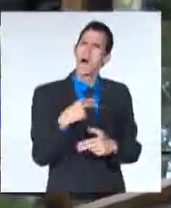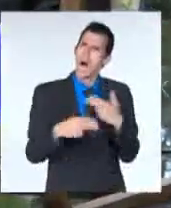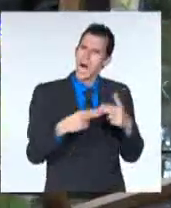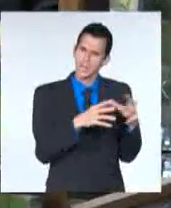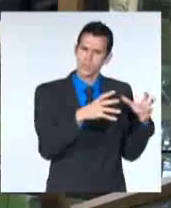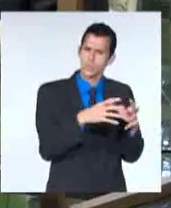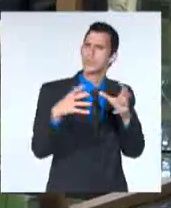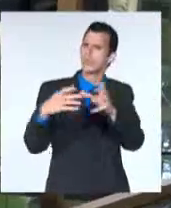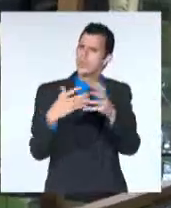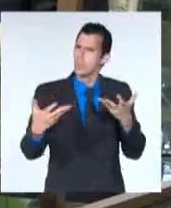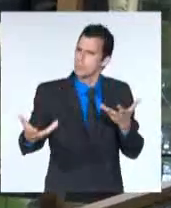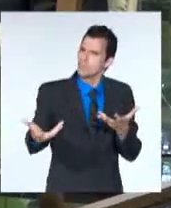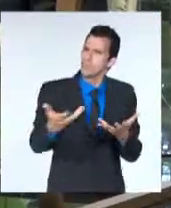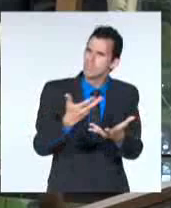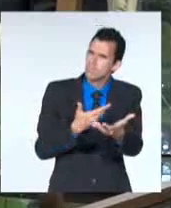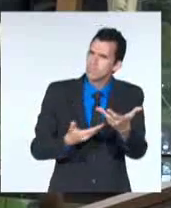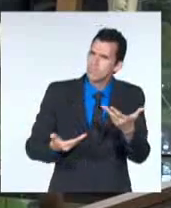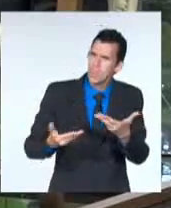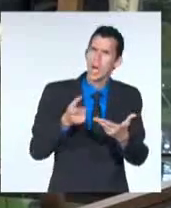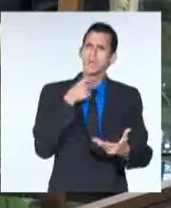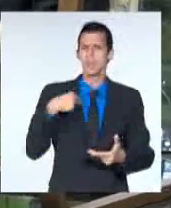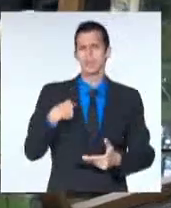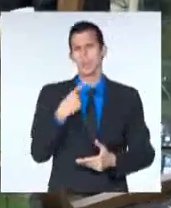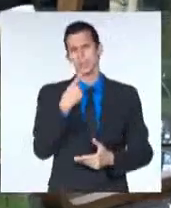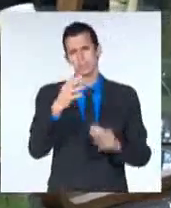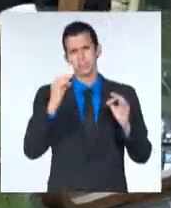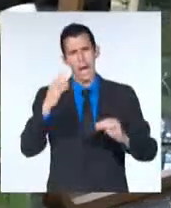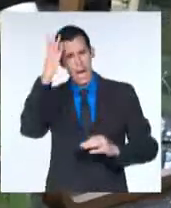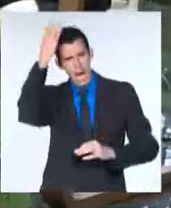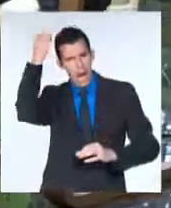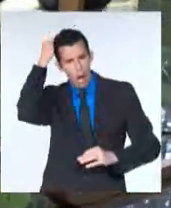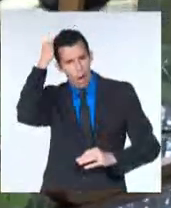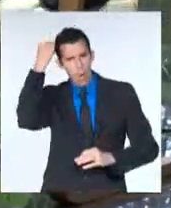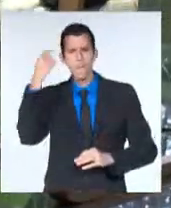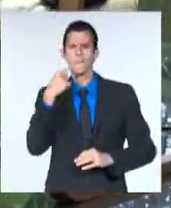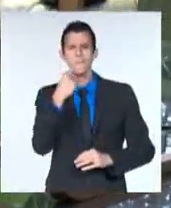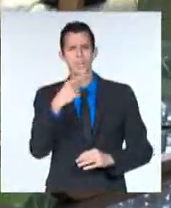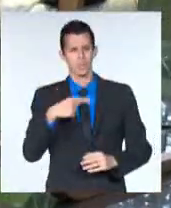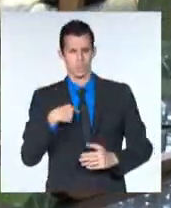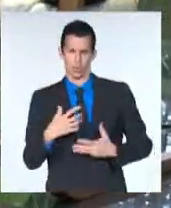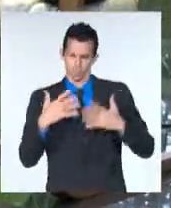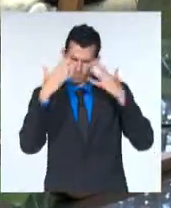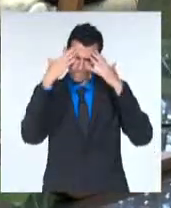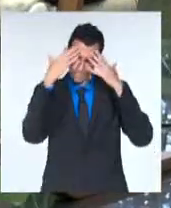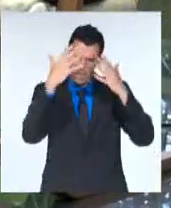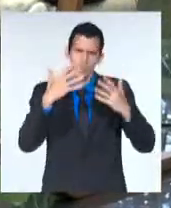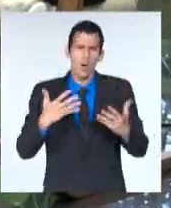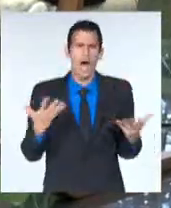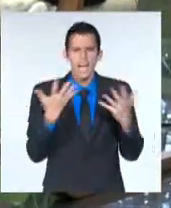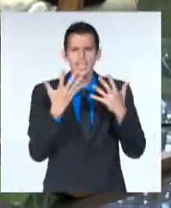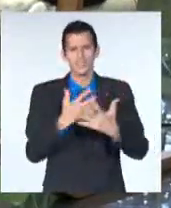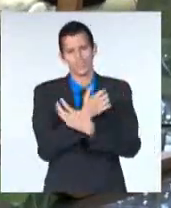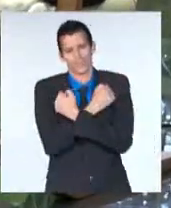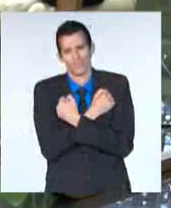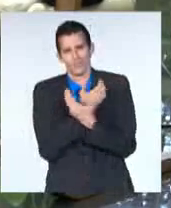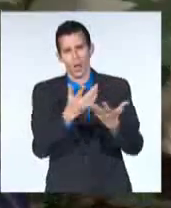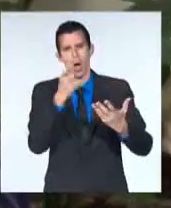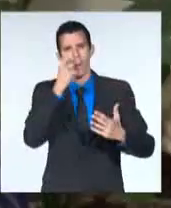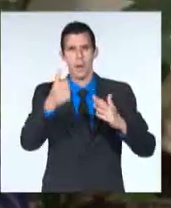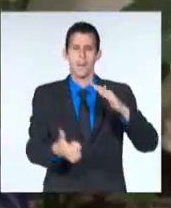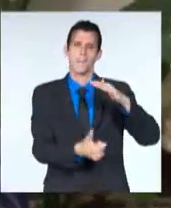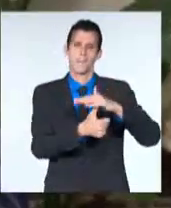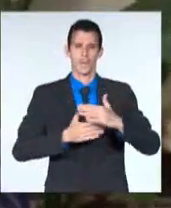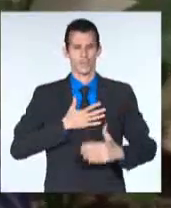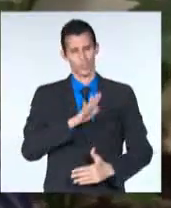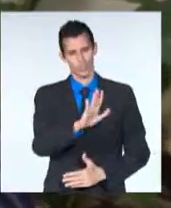para trasladar en nombre del general de ejército Raúl Castro y en mi nombre un saludo fraterno al líder supremo